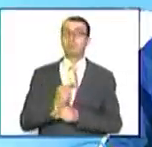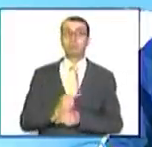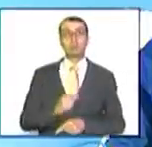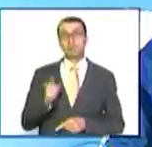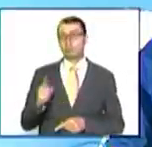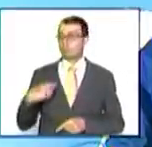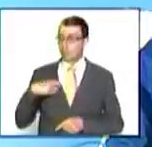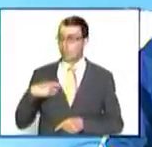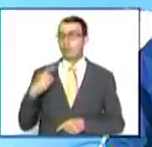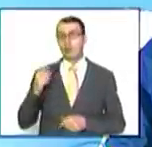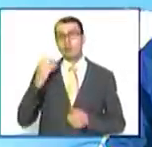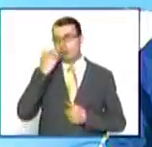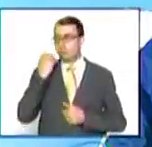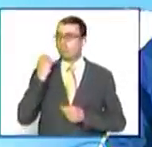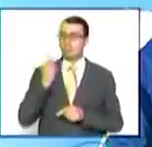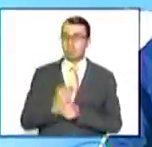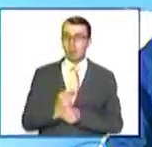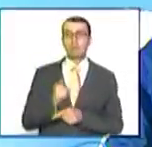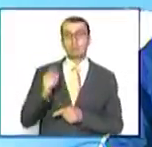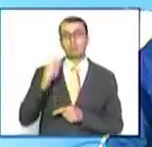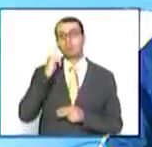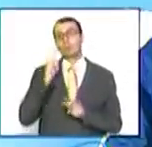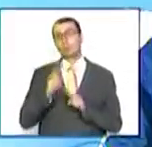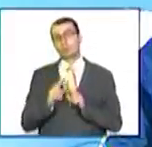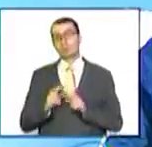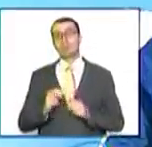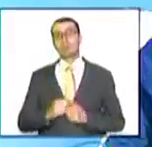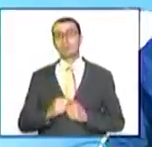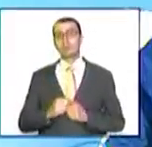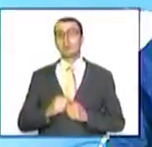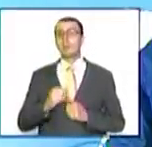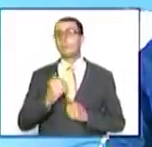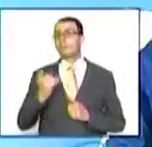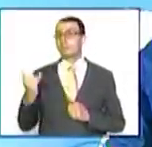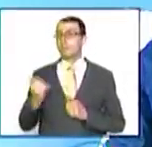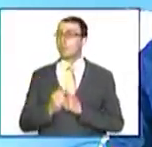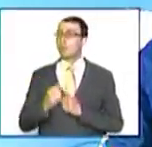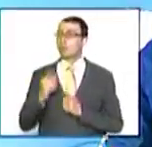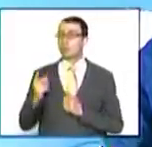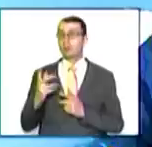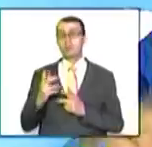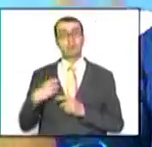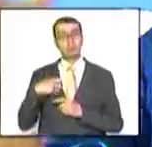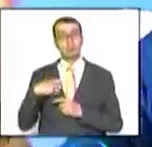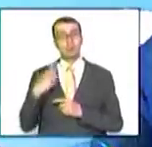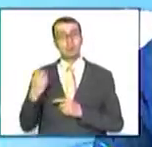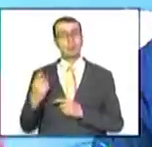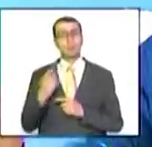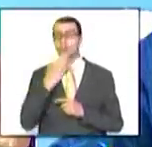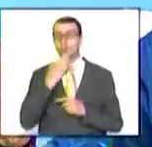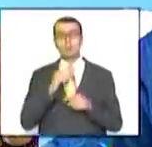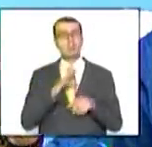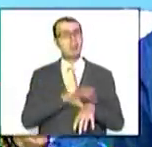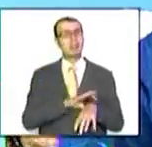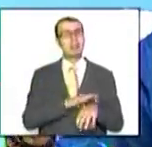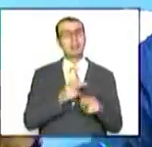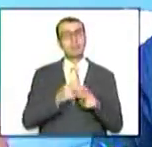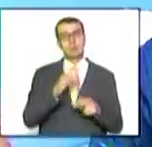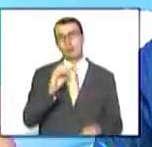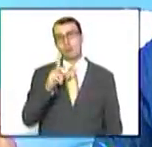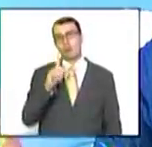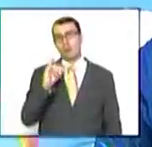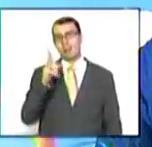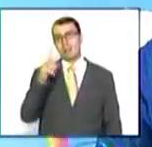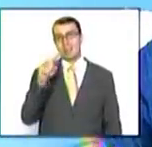enfermedad. Por eso la medicina alternativa no existe. Existe la medicina holística, que holístico significa